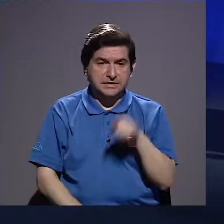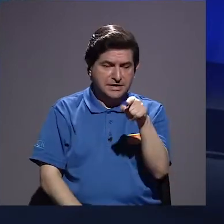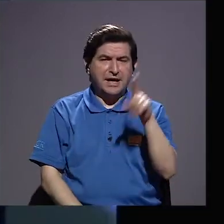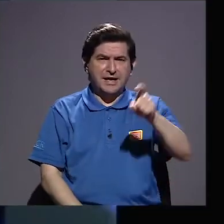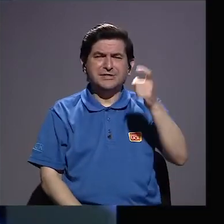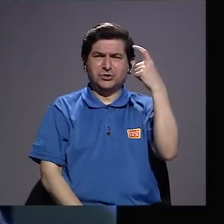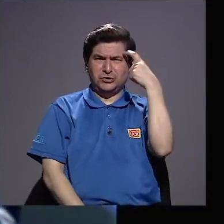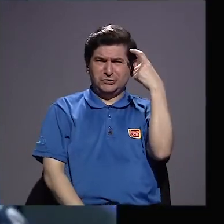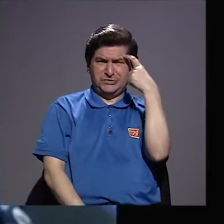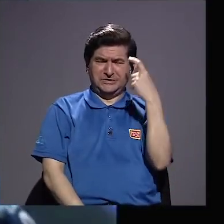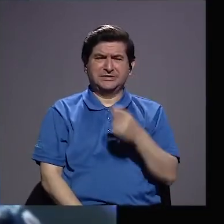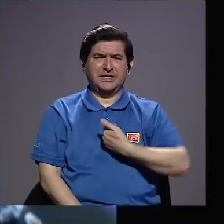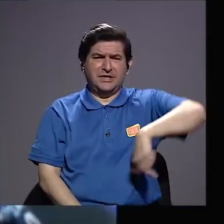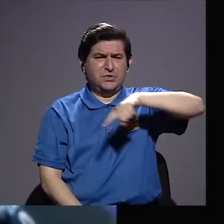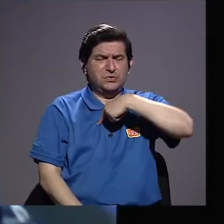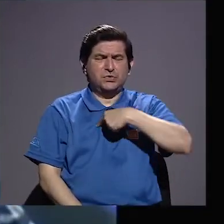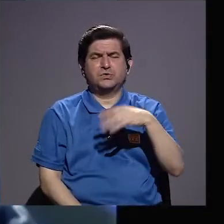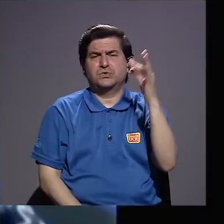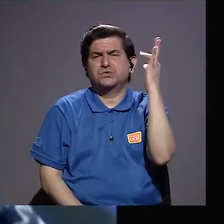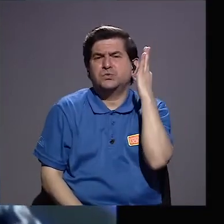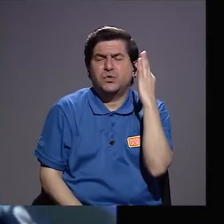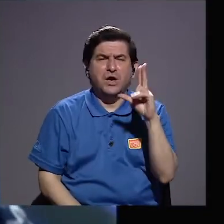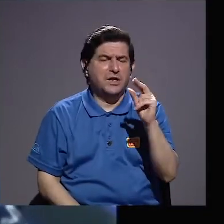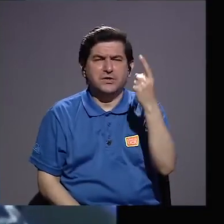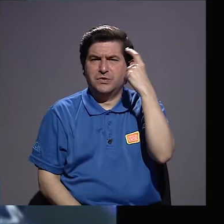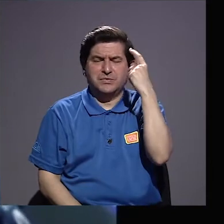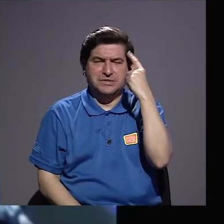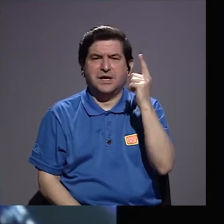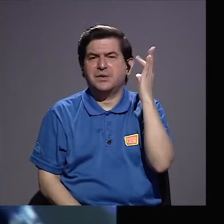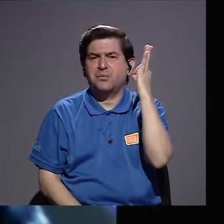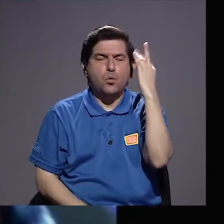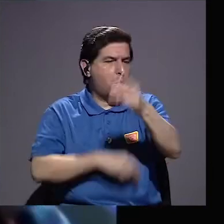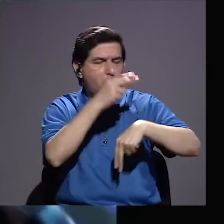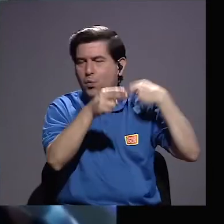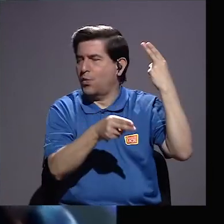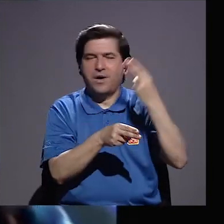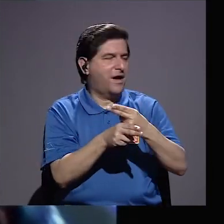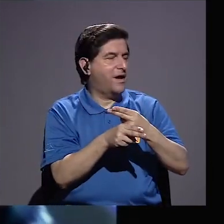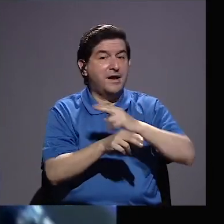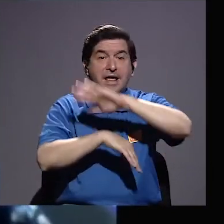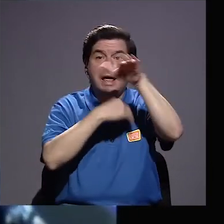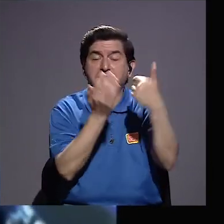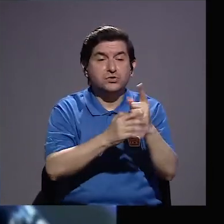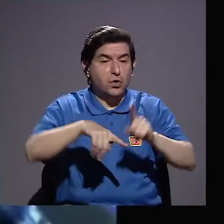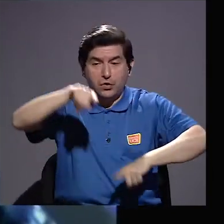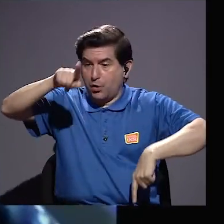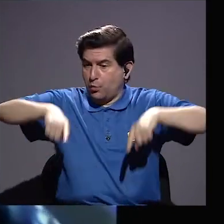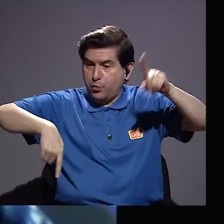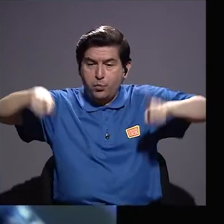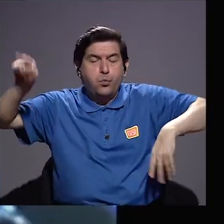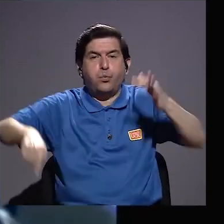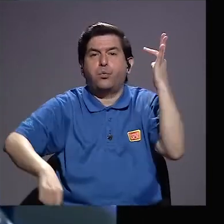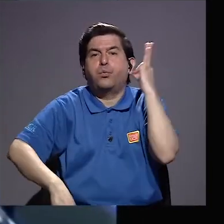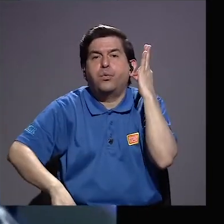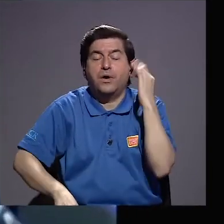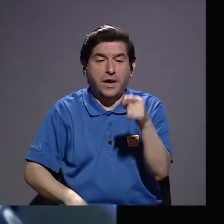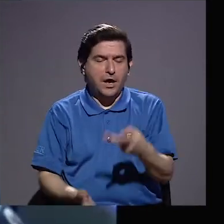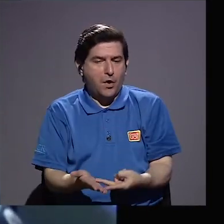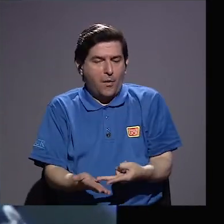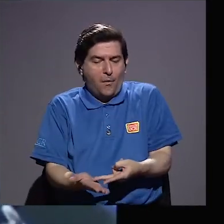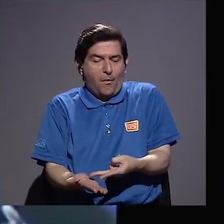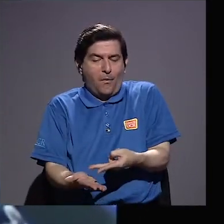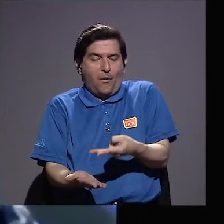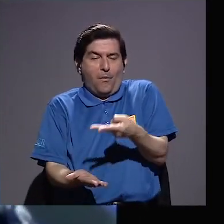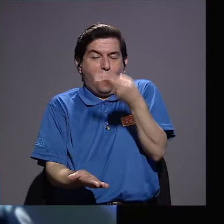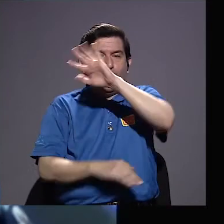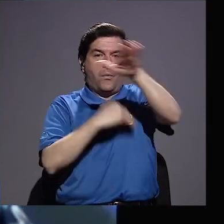discapacidad, y todo eso tenemos que estar pensando. Cuando pensamos en mujeres, no pensamos en una mujer universal, pensamos en toda la diversidad de mujeres,